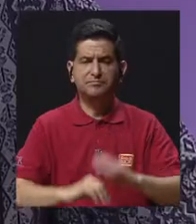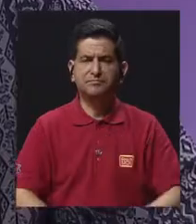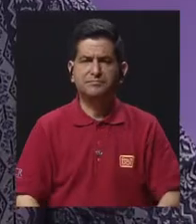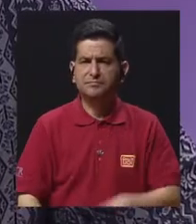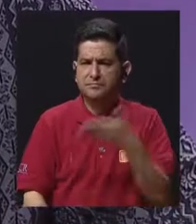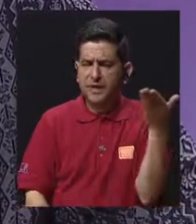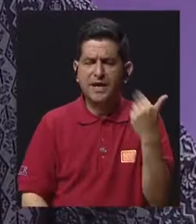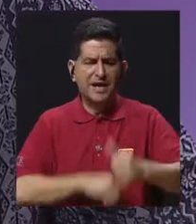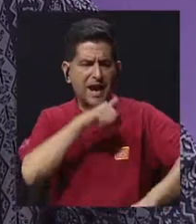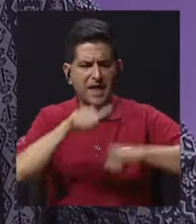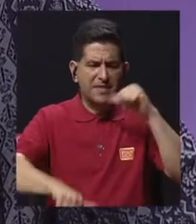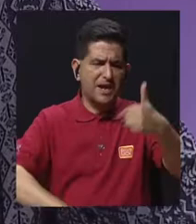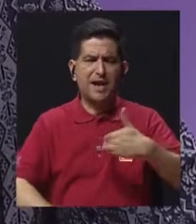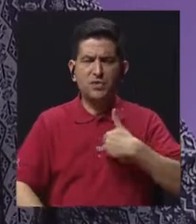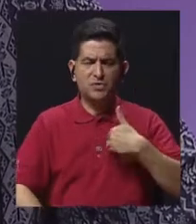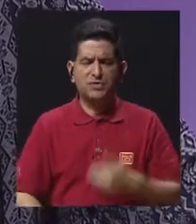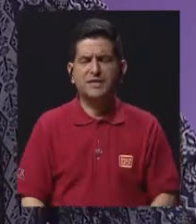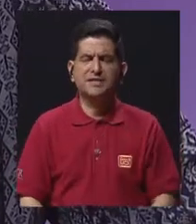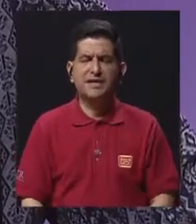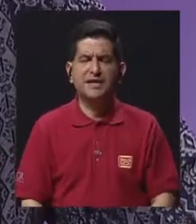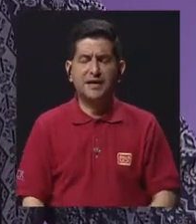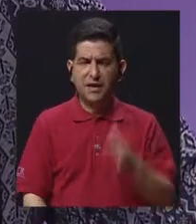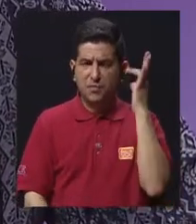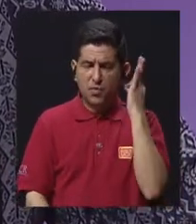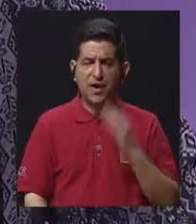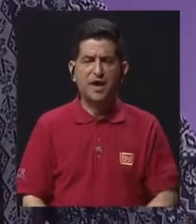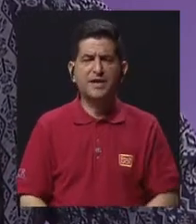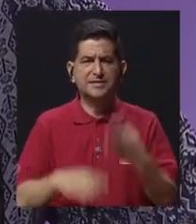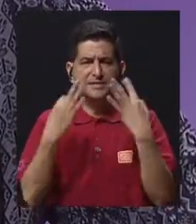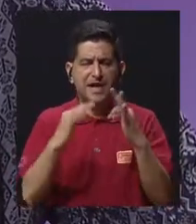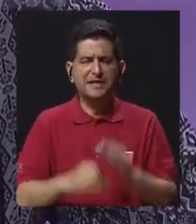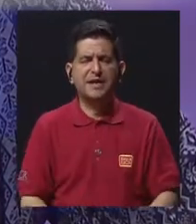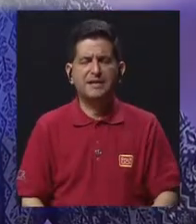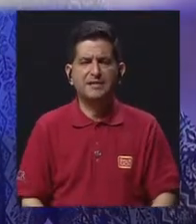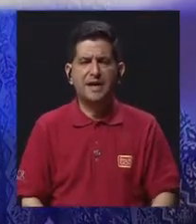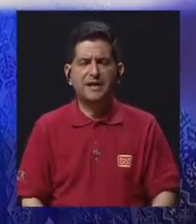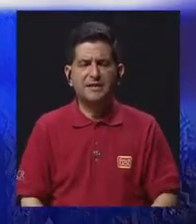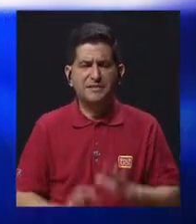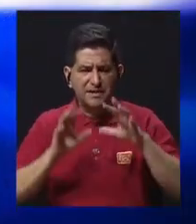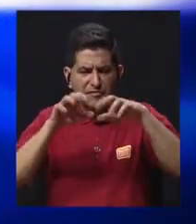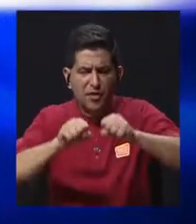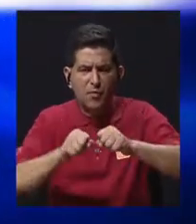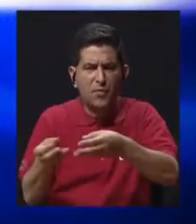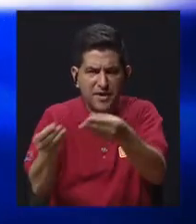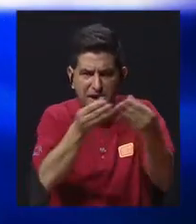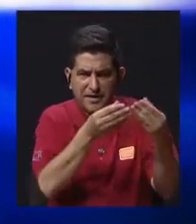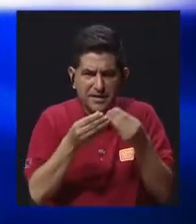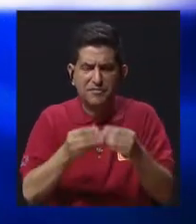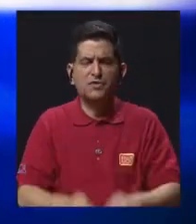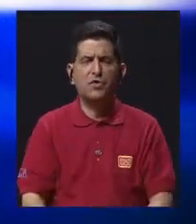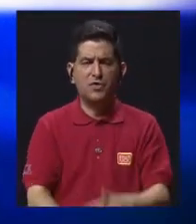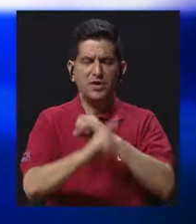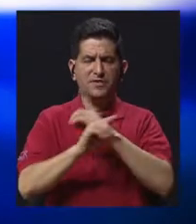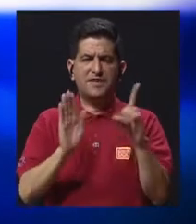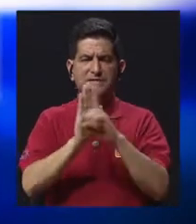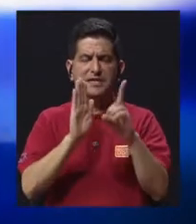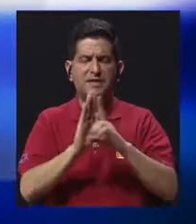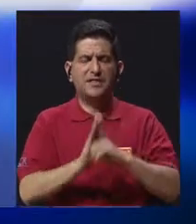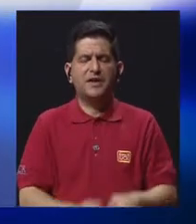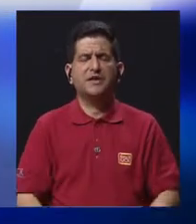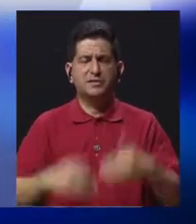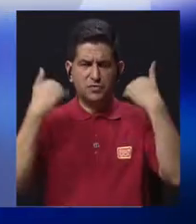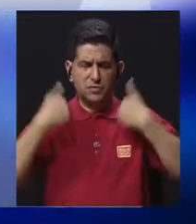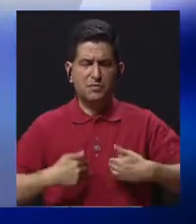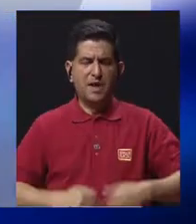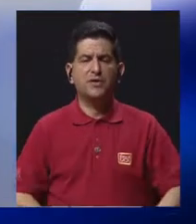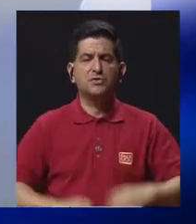Durante el programa de hoy vamos a conversar sobre la lucha que emprenden las mujeres en la recuperación y la defensa del territorio